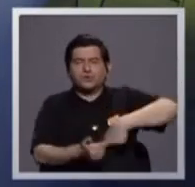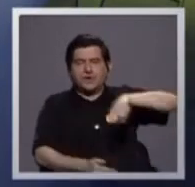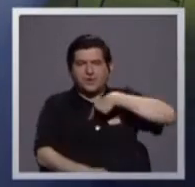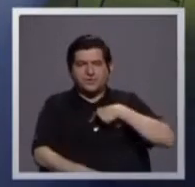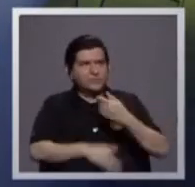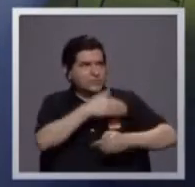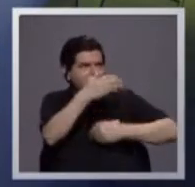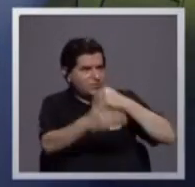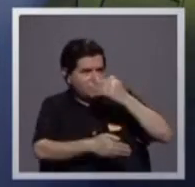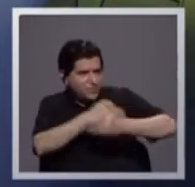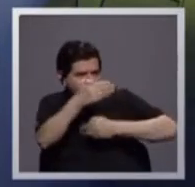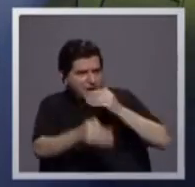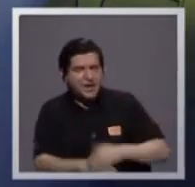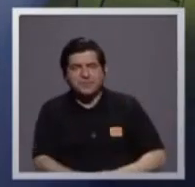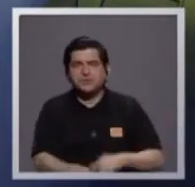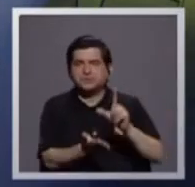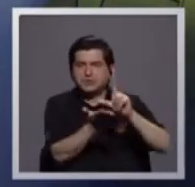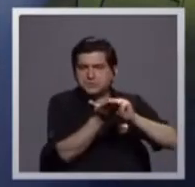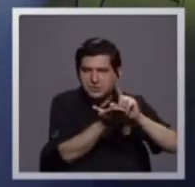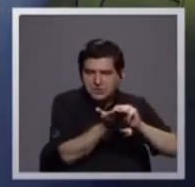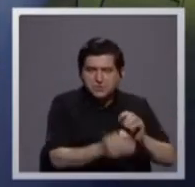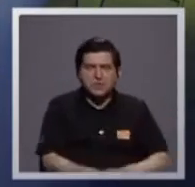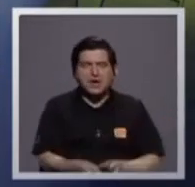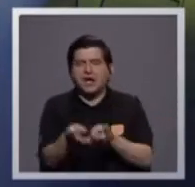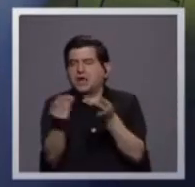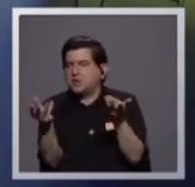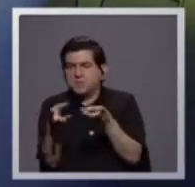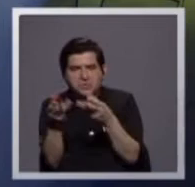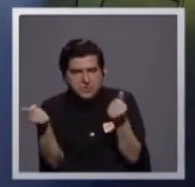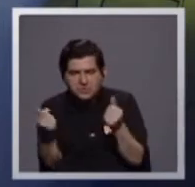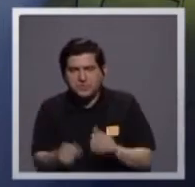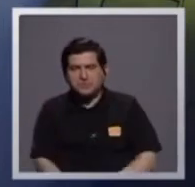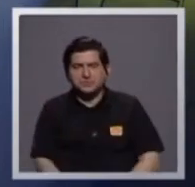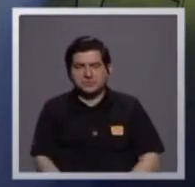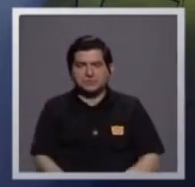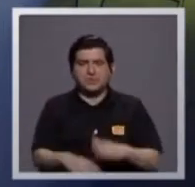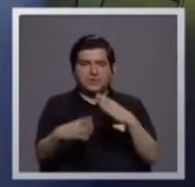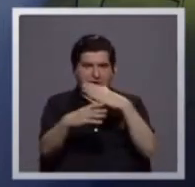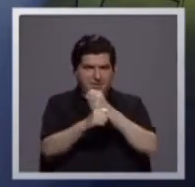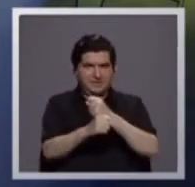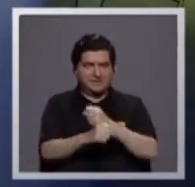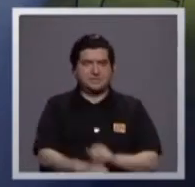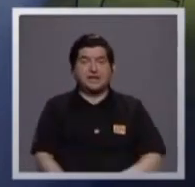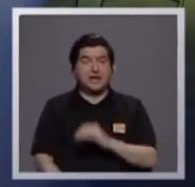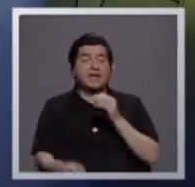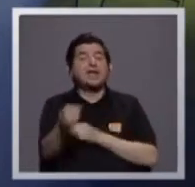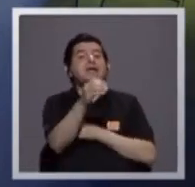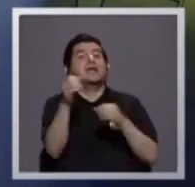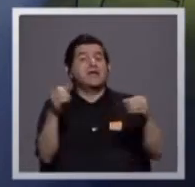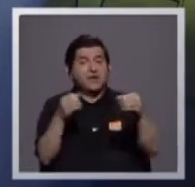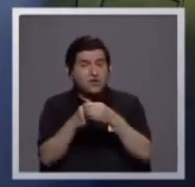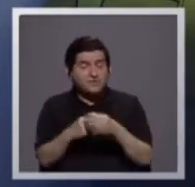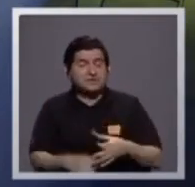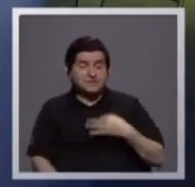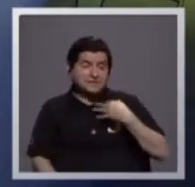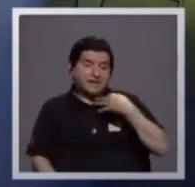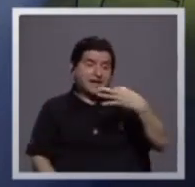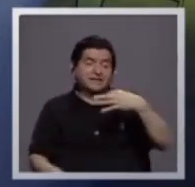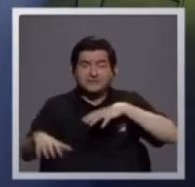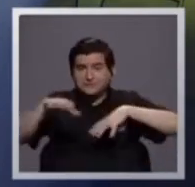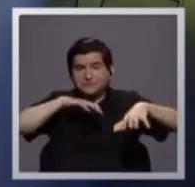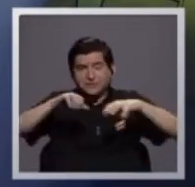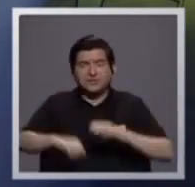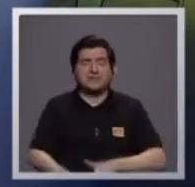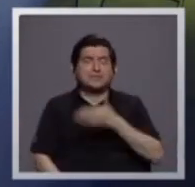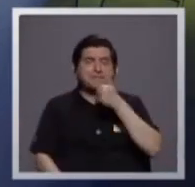los procesos editoriales, de producción, de impresión y la oficina del día a día de